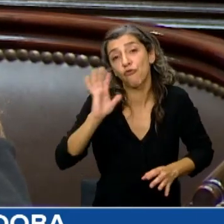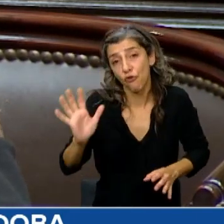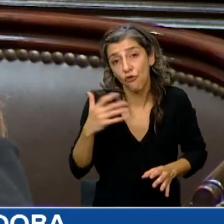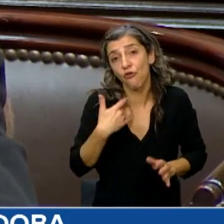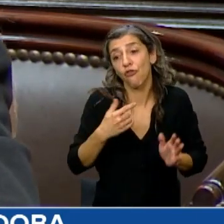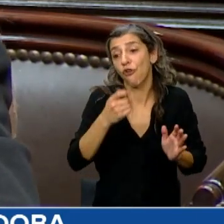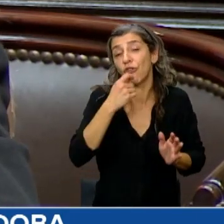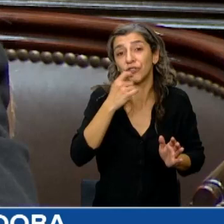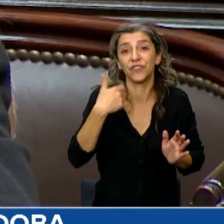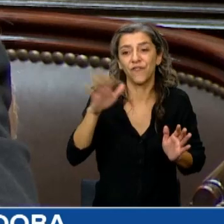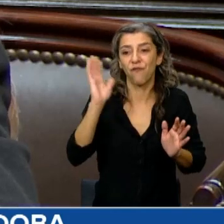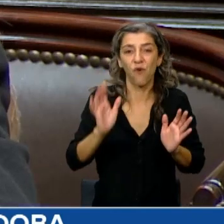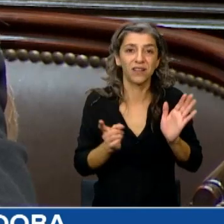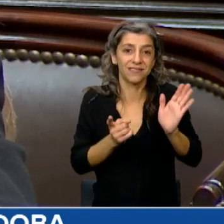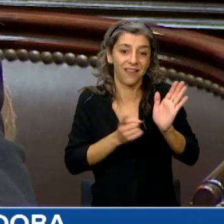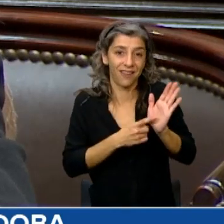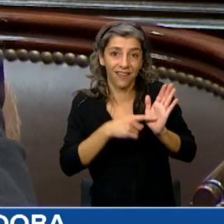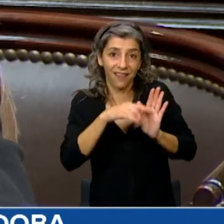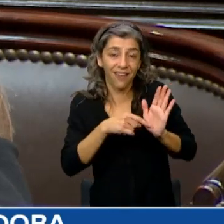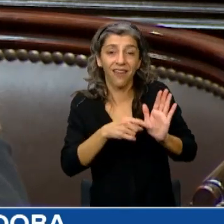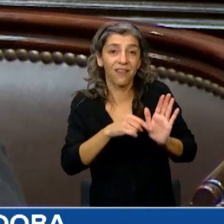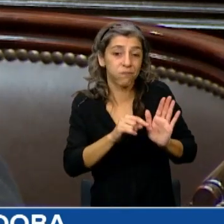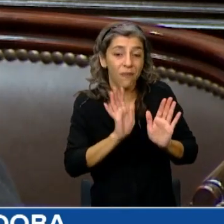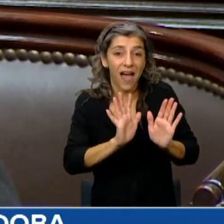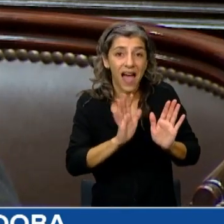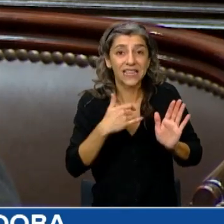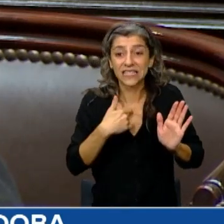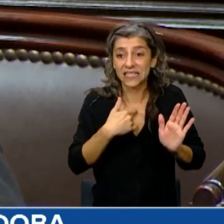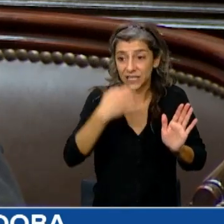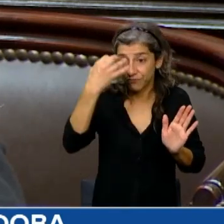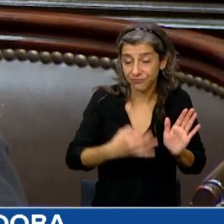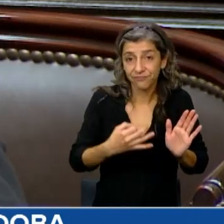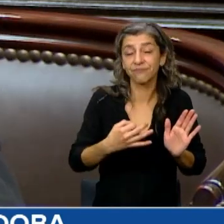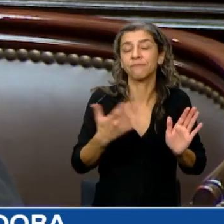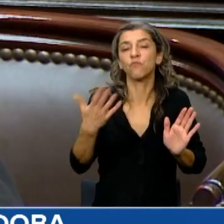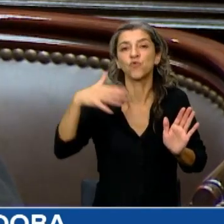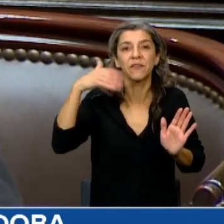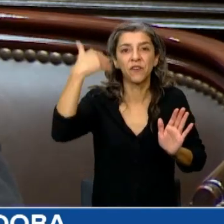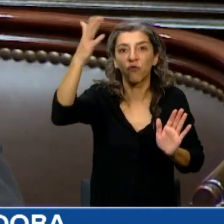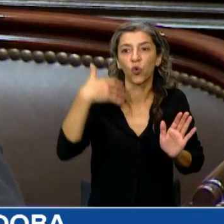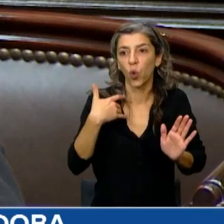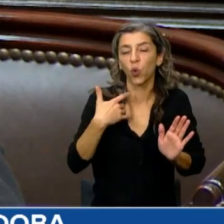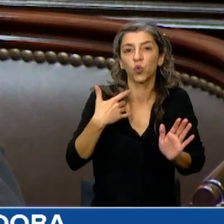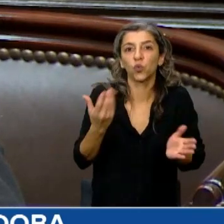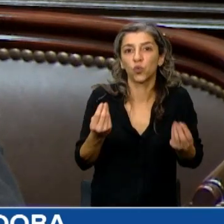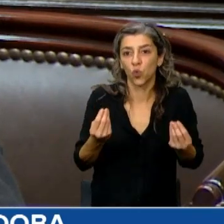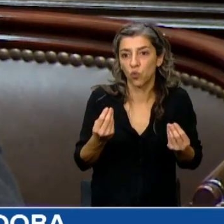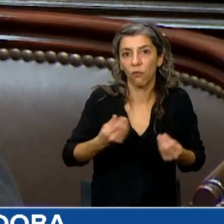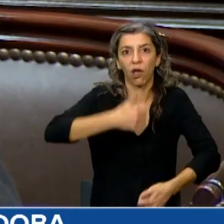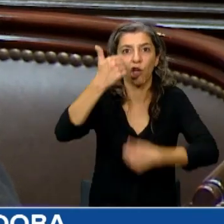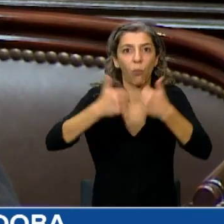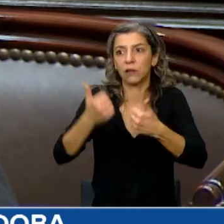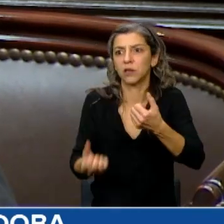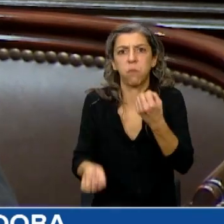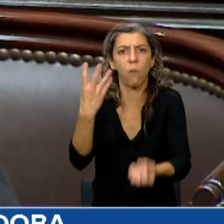cual esta herramienta o este sector no pueda funcionar. Porque de lo contrario estaríamos incentivando o